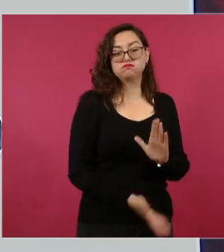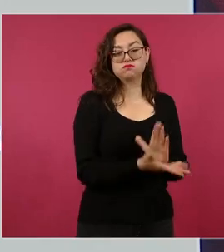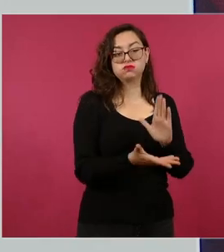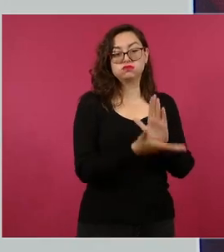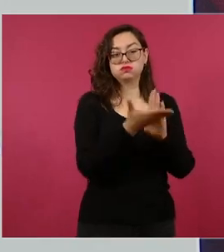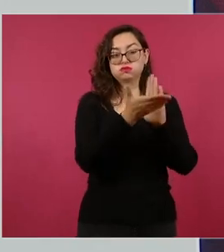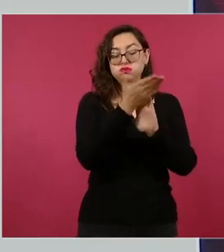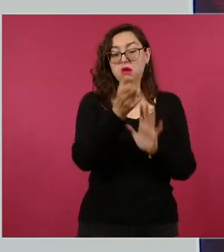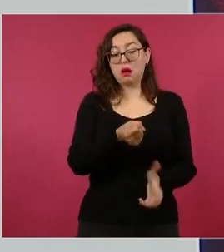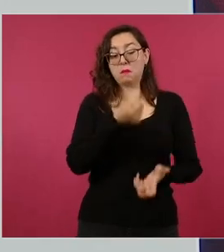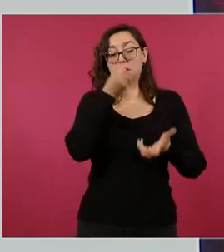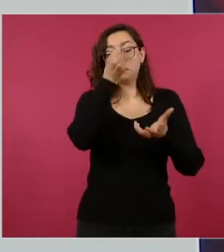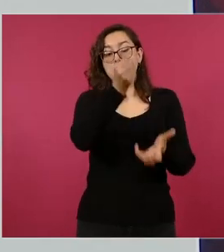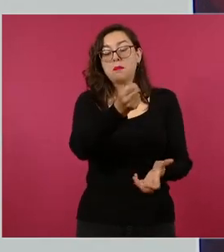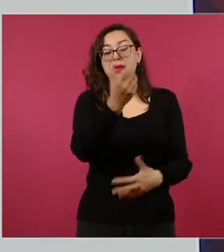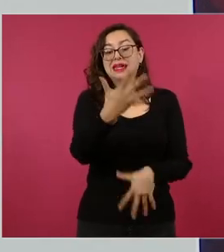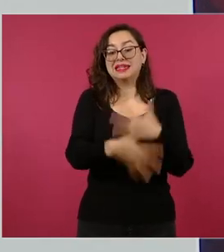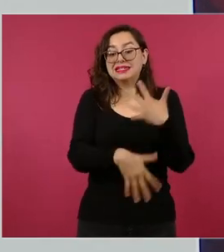15.000 millones de pesos.